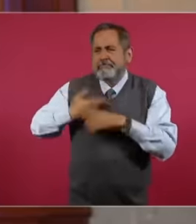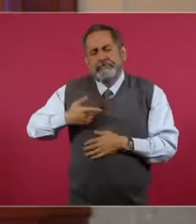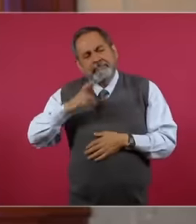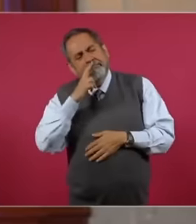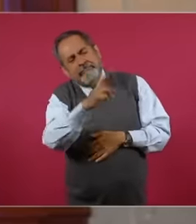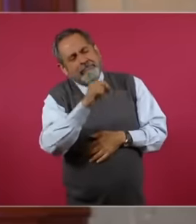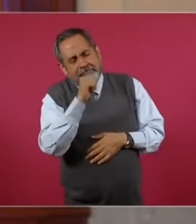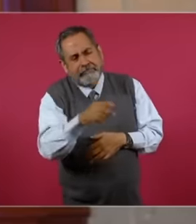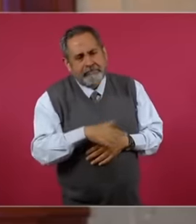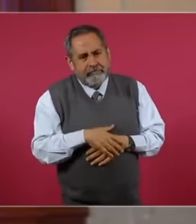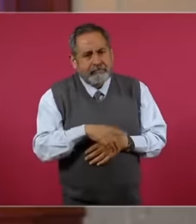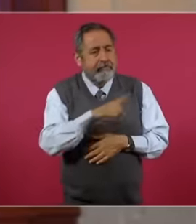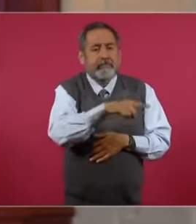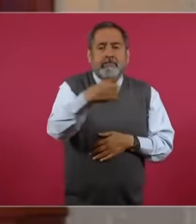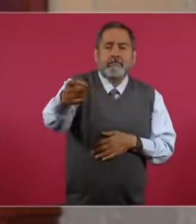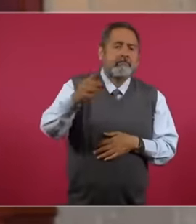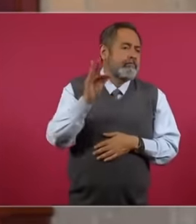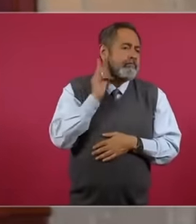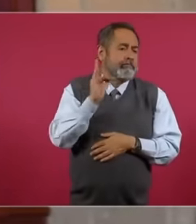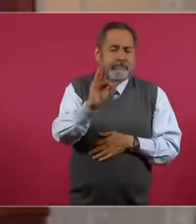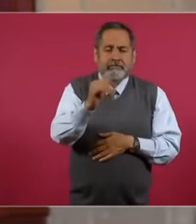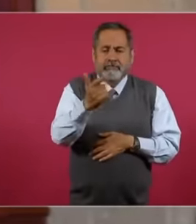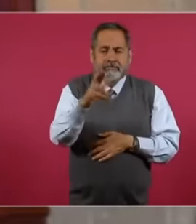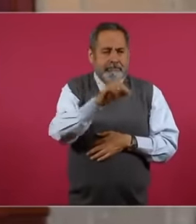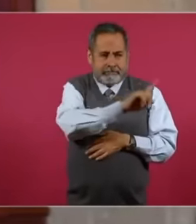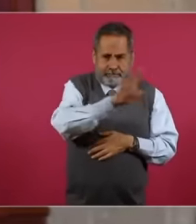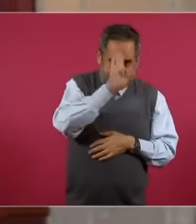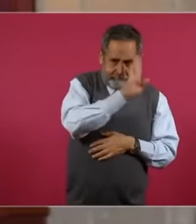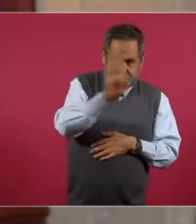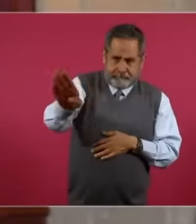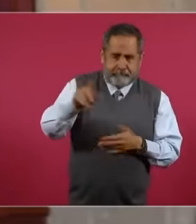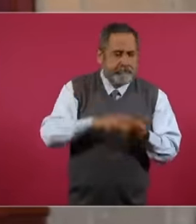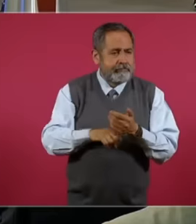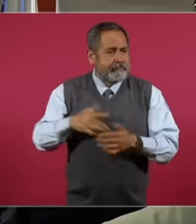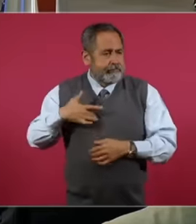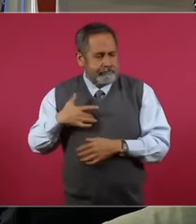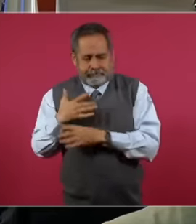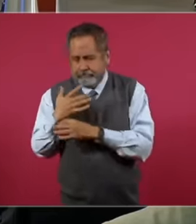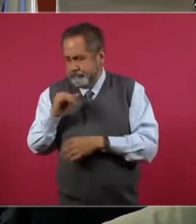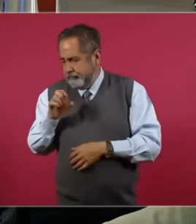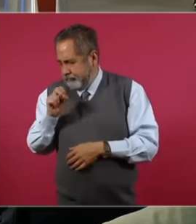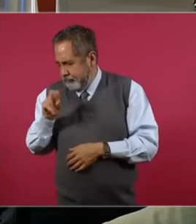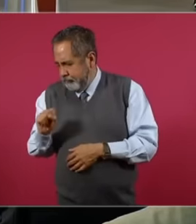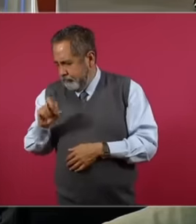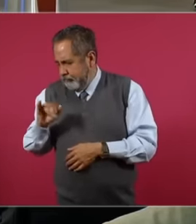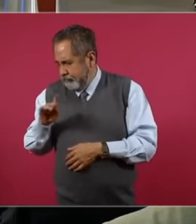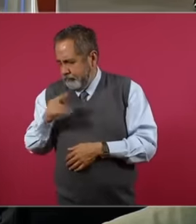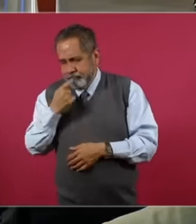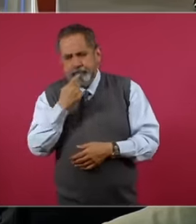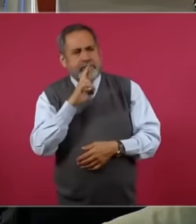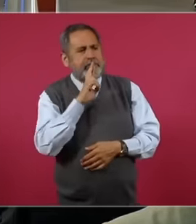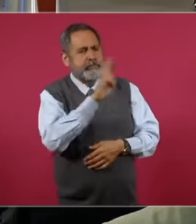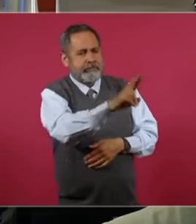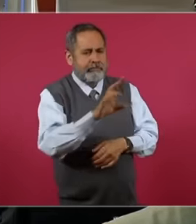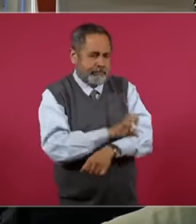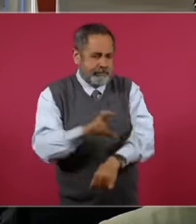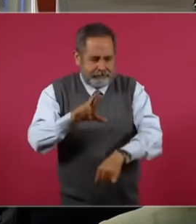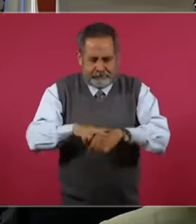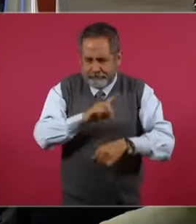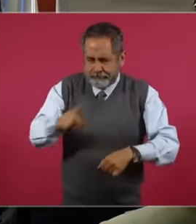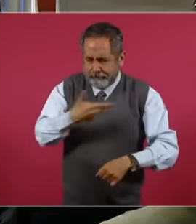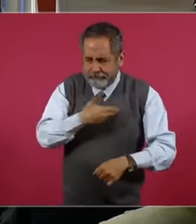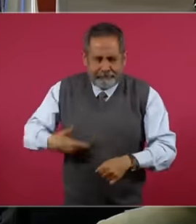responderlas, sino a la Fiscalía General de la República. Atentamente, Jesús Ramírez Cuevas, coordinador de Comunicación Social de